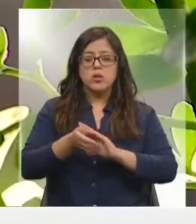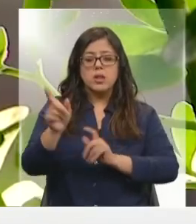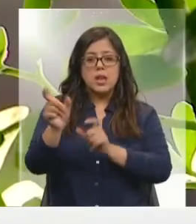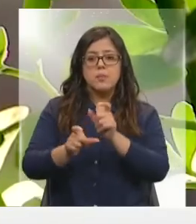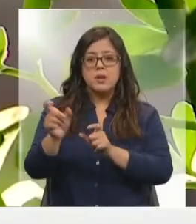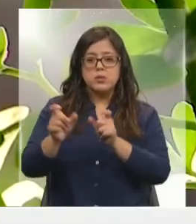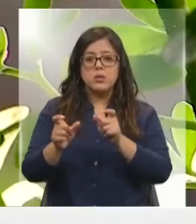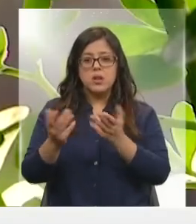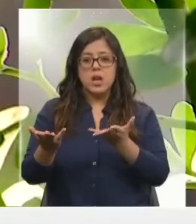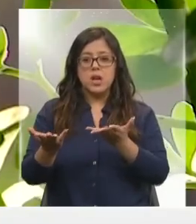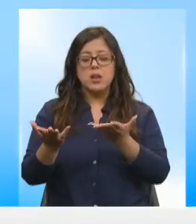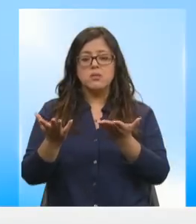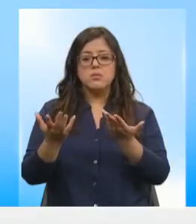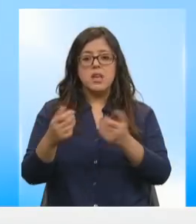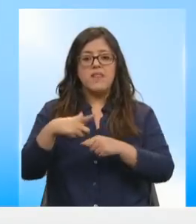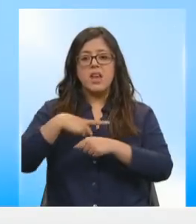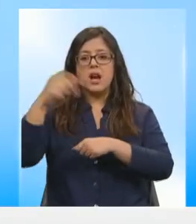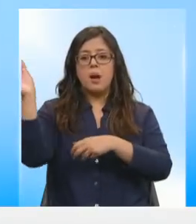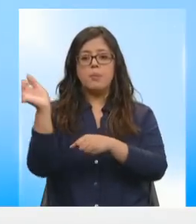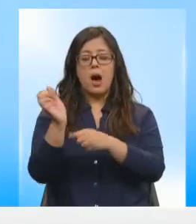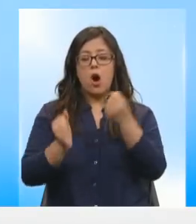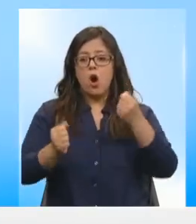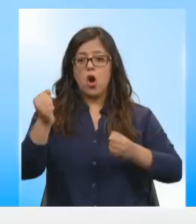llevado el camión.